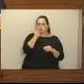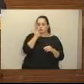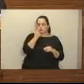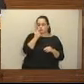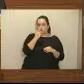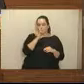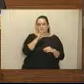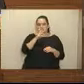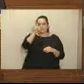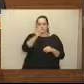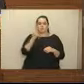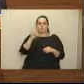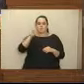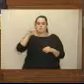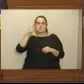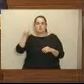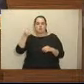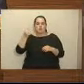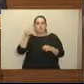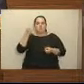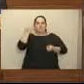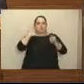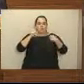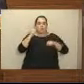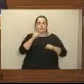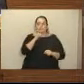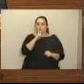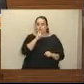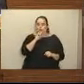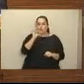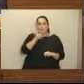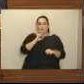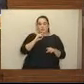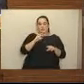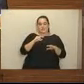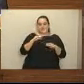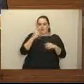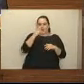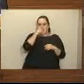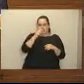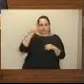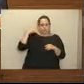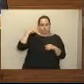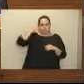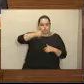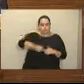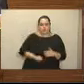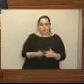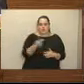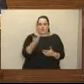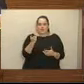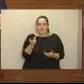Villa? ¿Y cómo es posible que, tras tantos años de intensa relación política, no tuviera indicio alguno de las maniobras que desplegaba